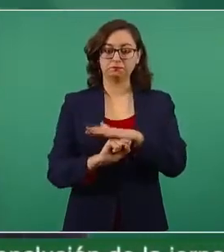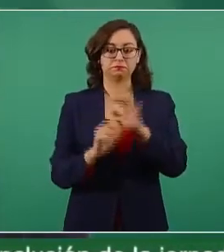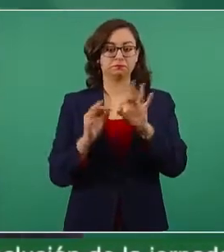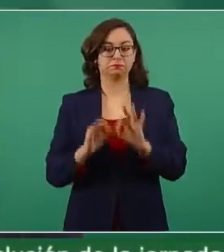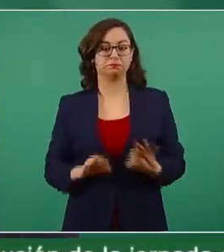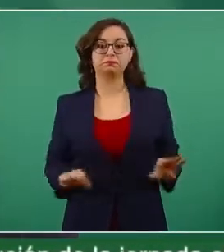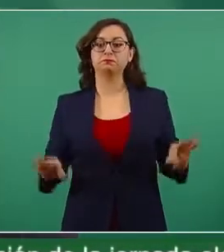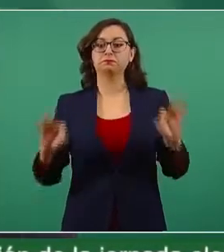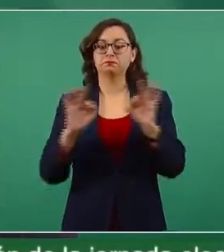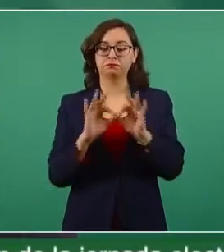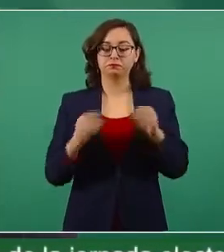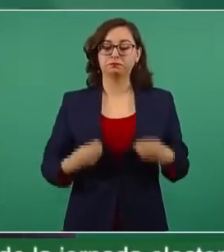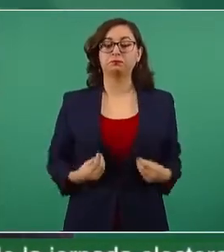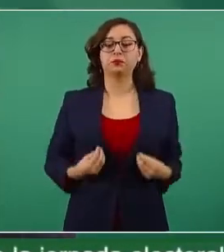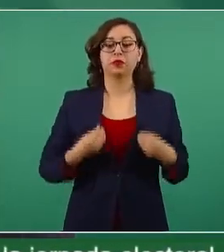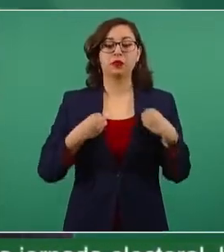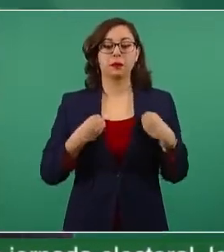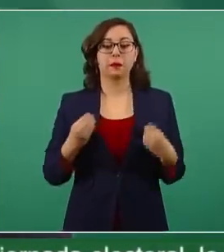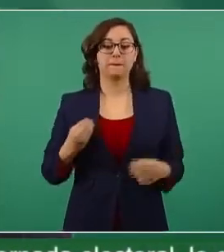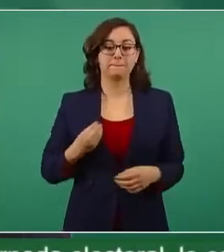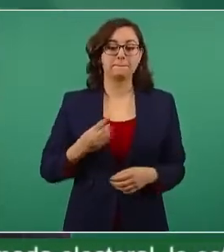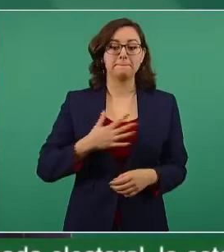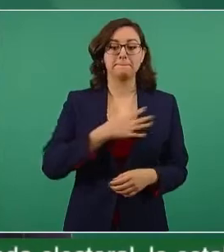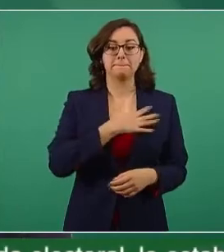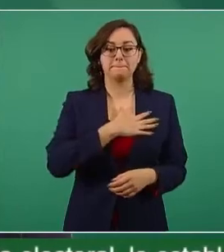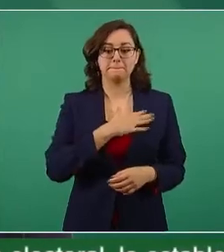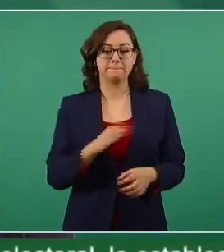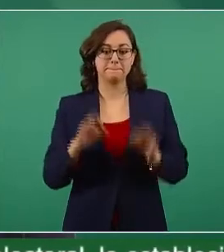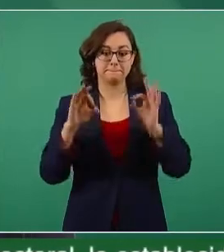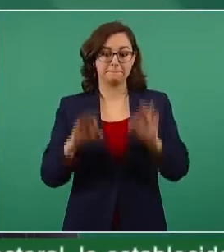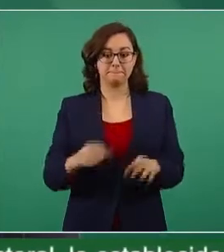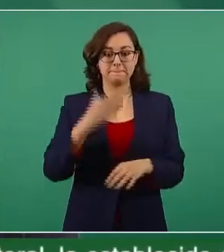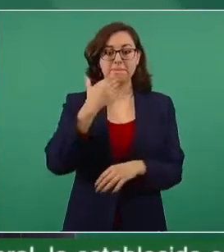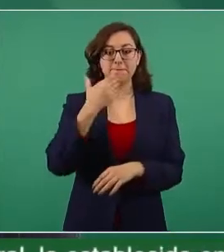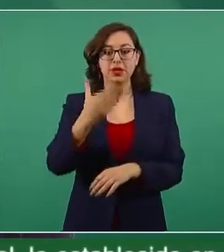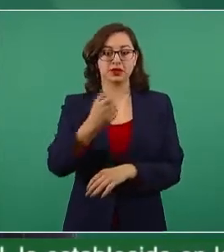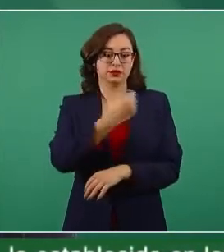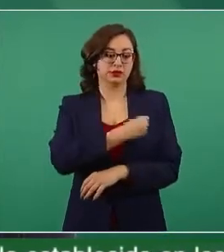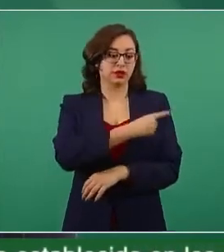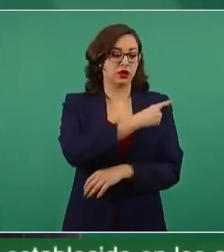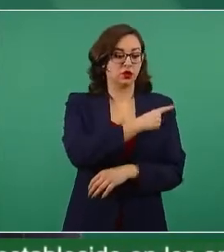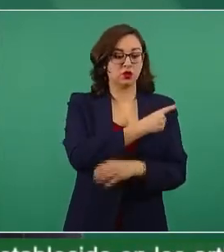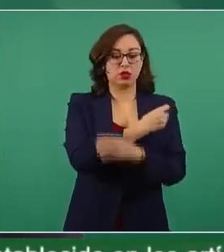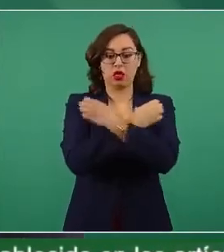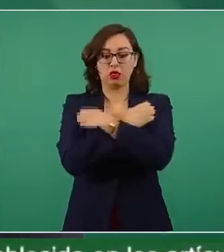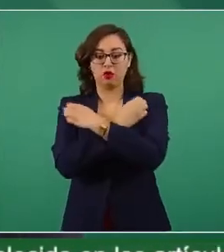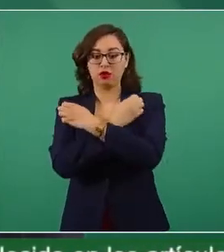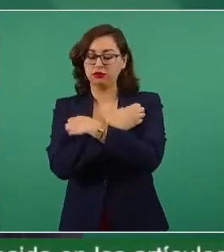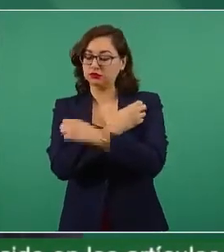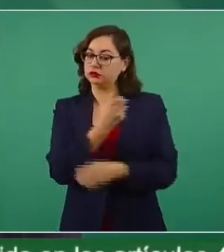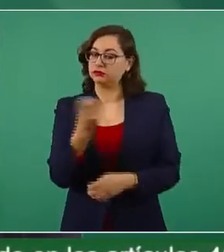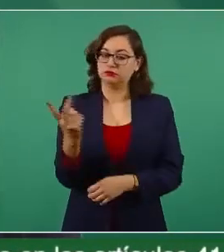para el bienestar, para estar bien, salud y educación.